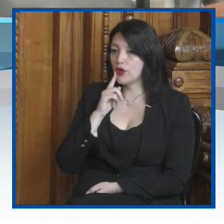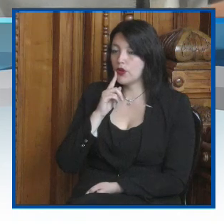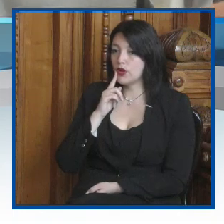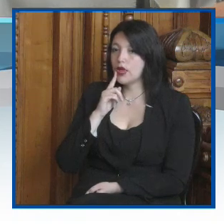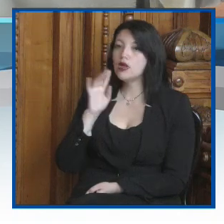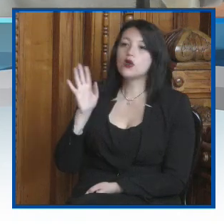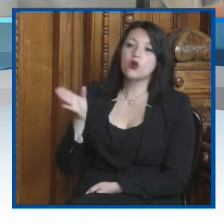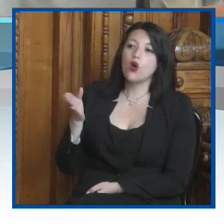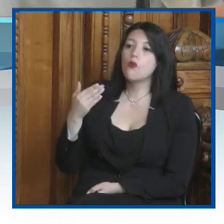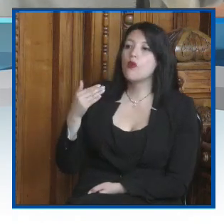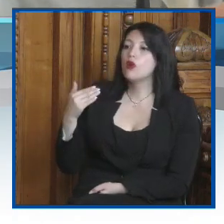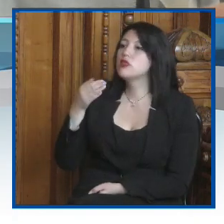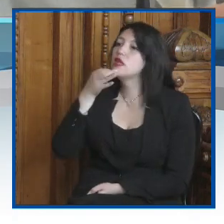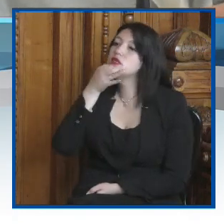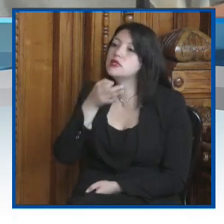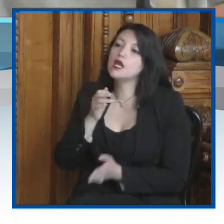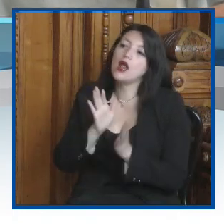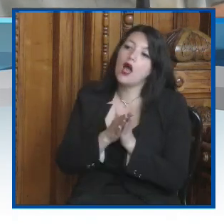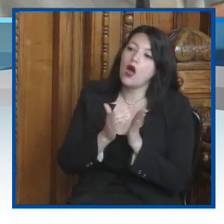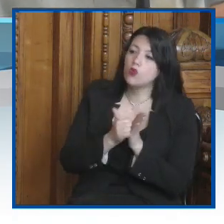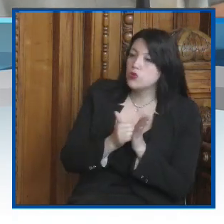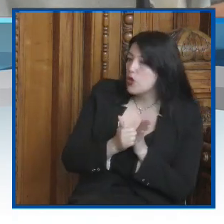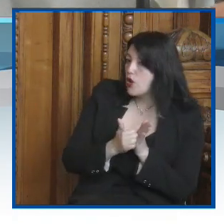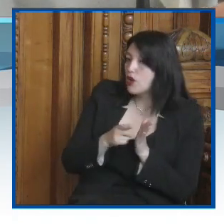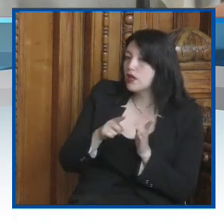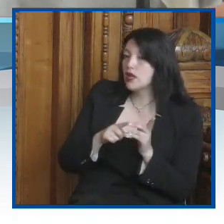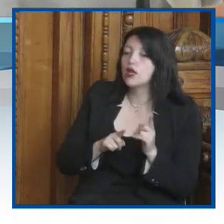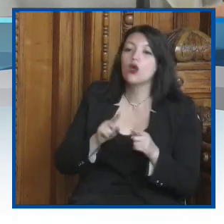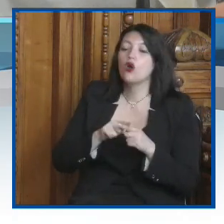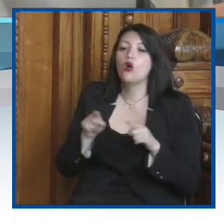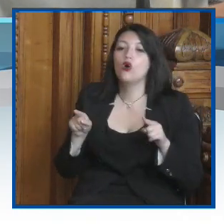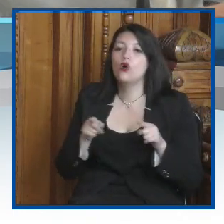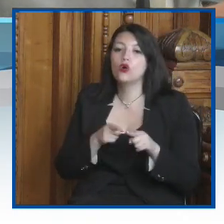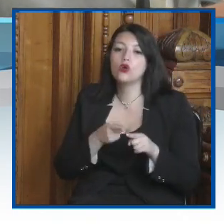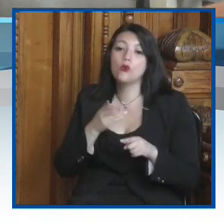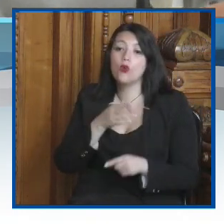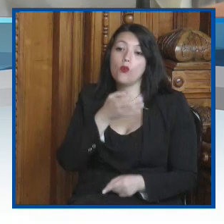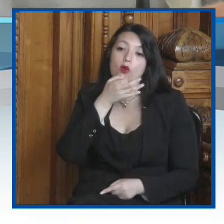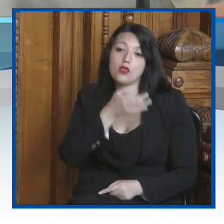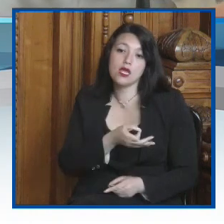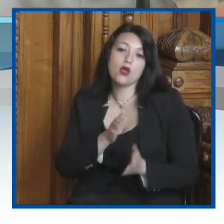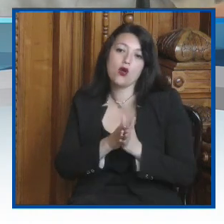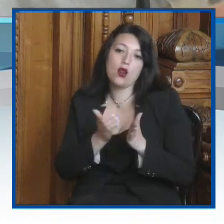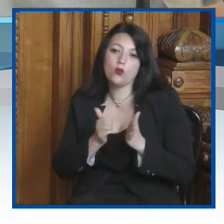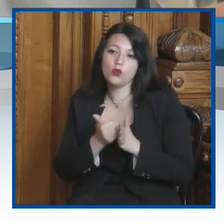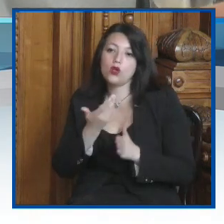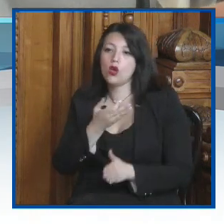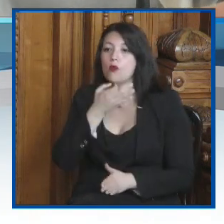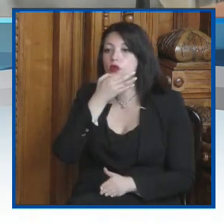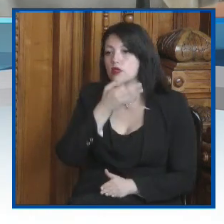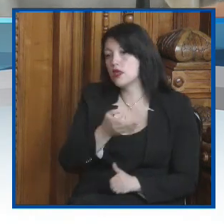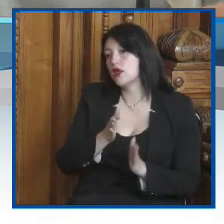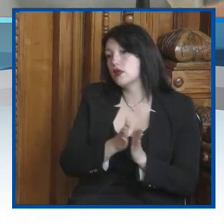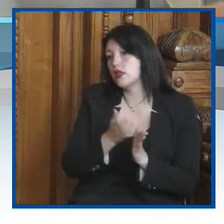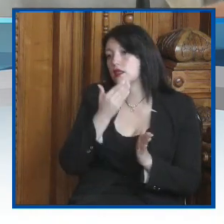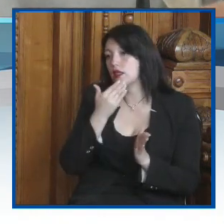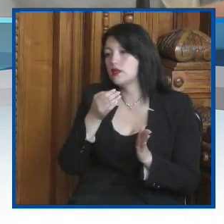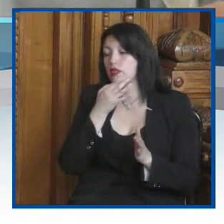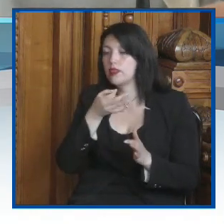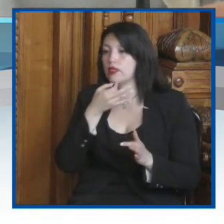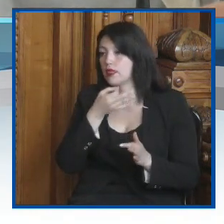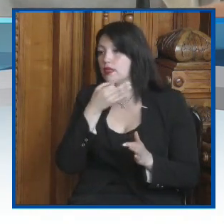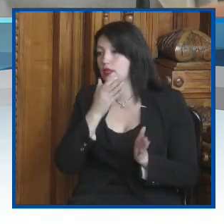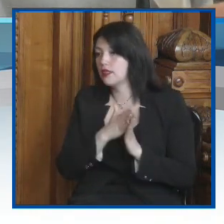de doctrina o citar tanta jurisprudencia. Y como dijo el autor, y como dijo el fallo de la corte, y como dijo